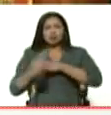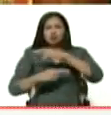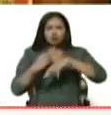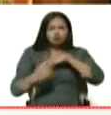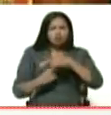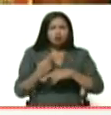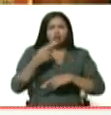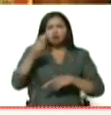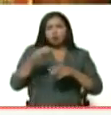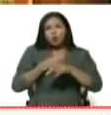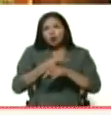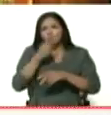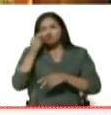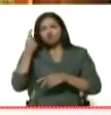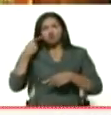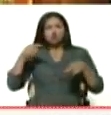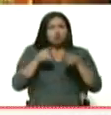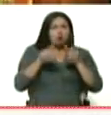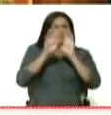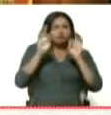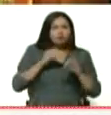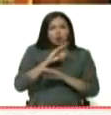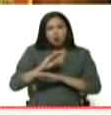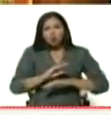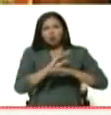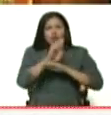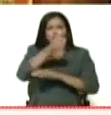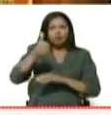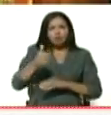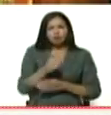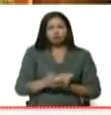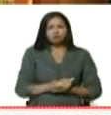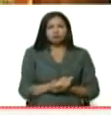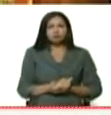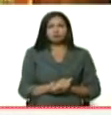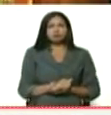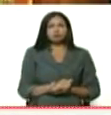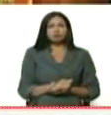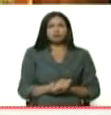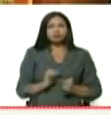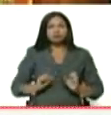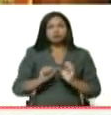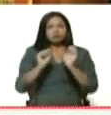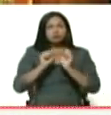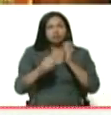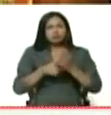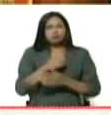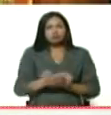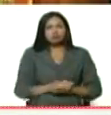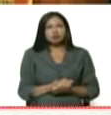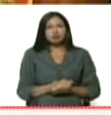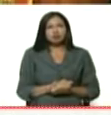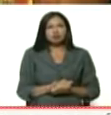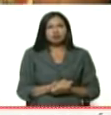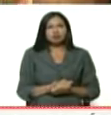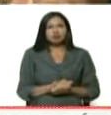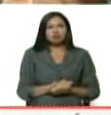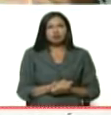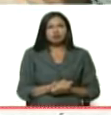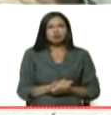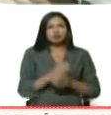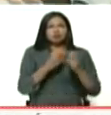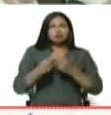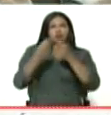los gobernadores, las gobernadoras, los protectores y protectoras. Avanzando, avanzando. En lo económico